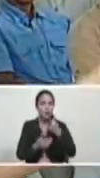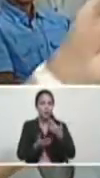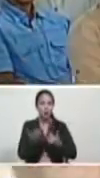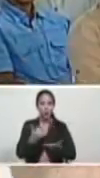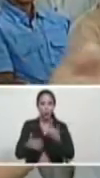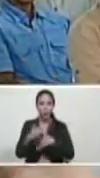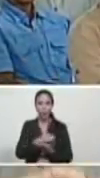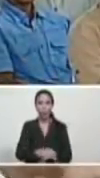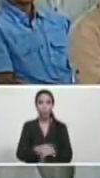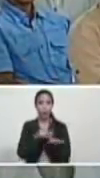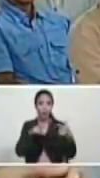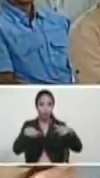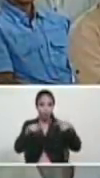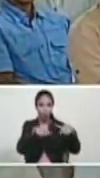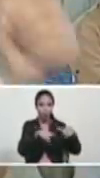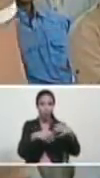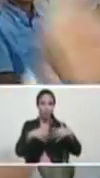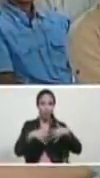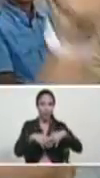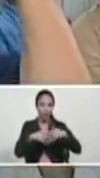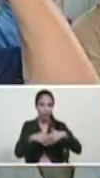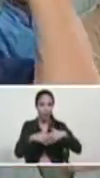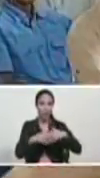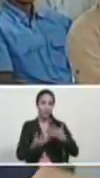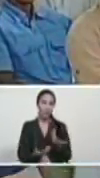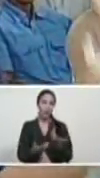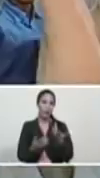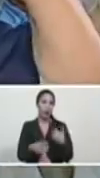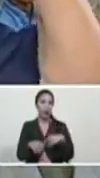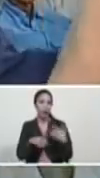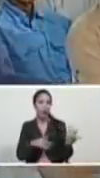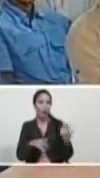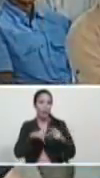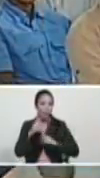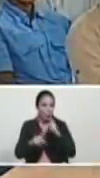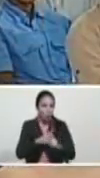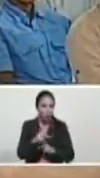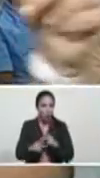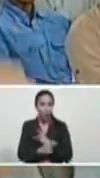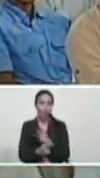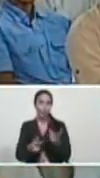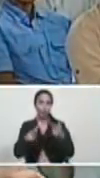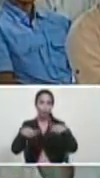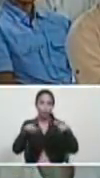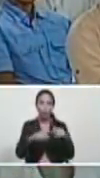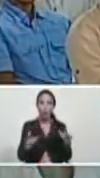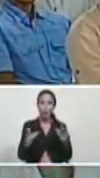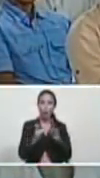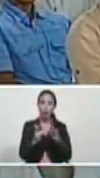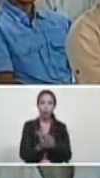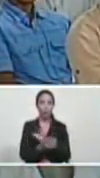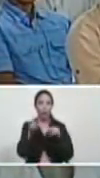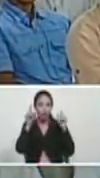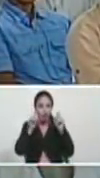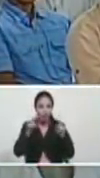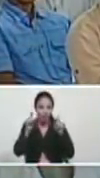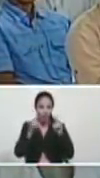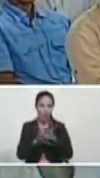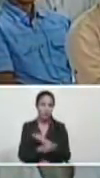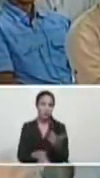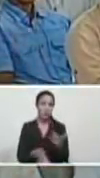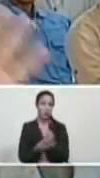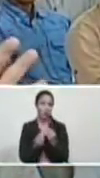Todo espacio productivo, toda empresa pública es un espacio para la investigación, para la innovación, el desarrollo tecnológico y para la